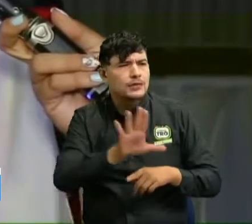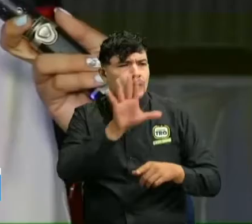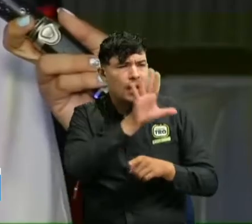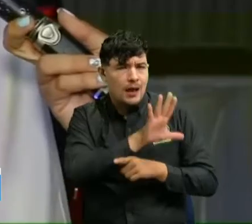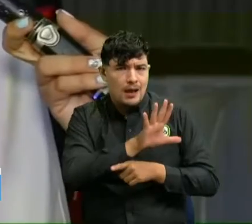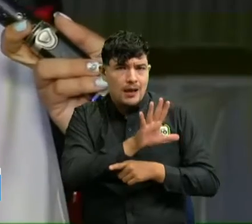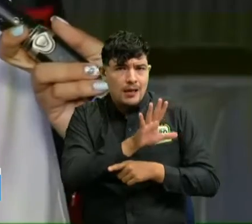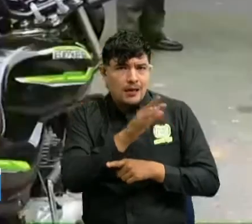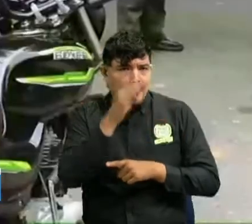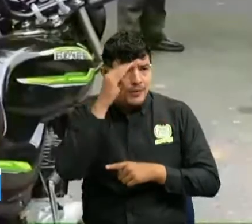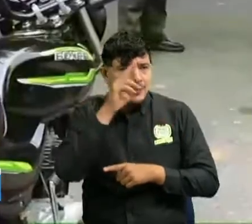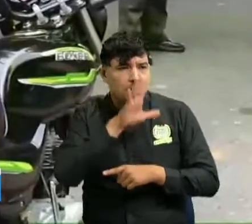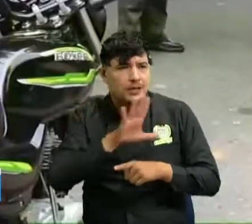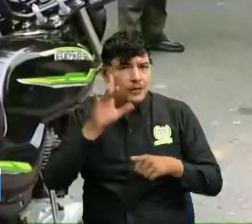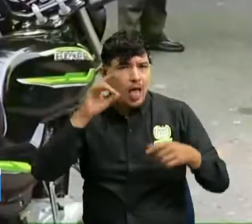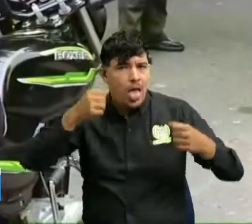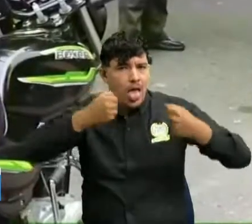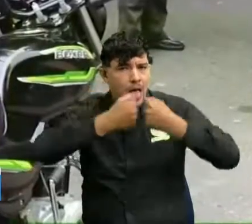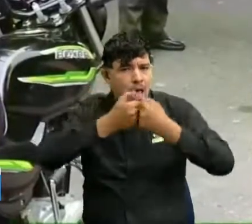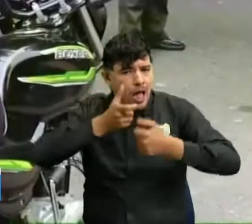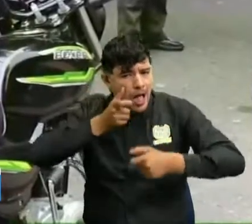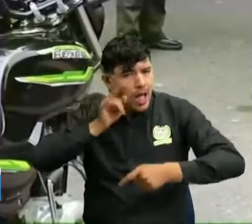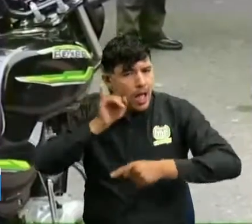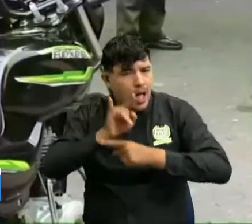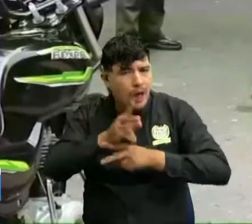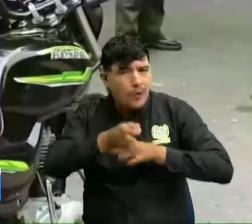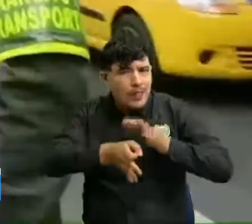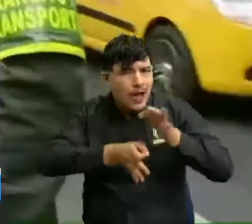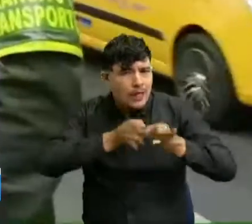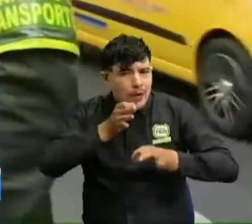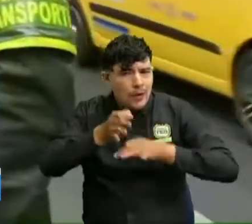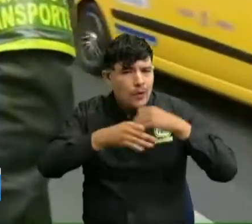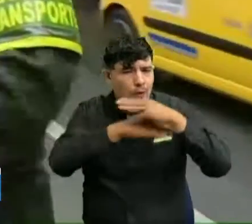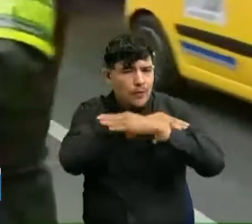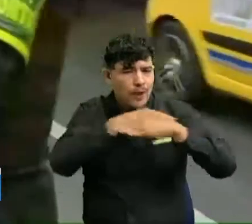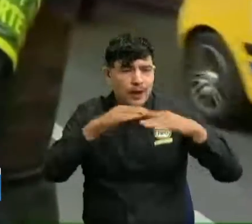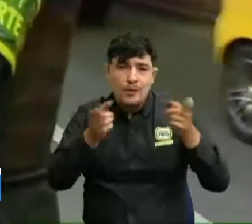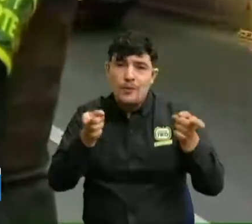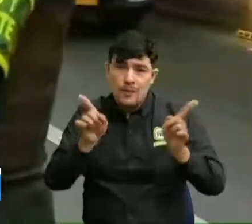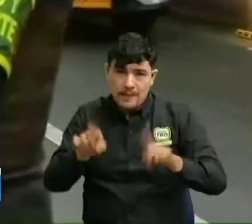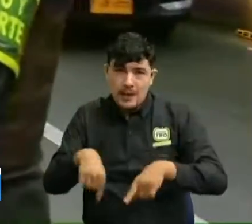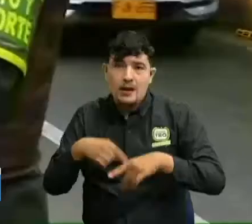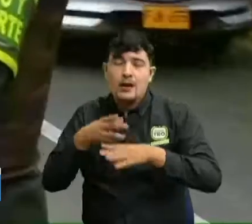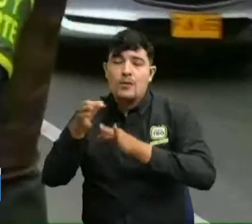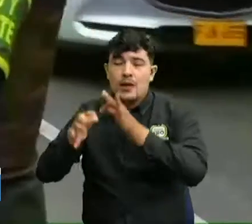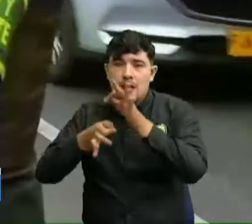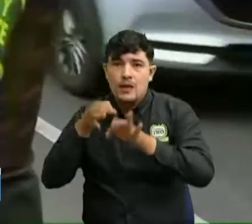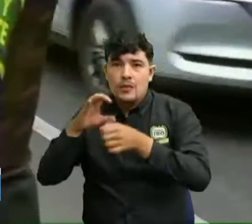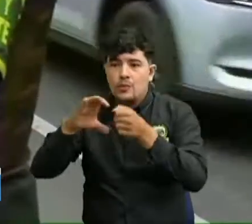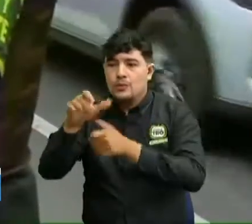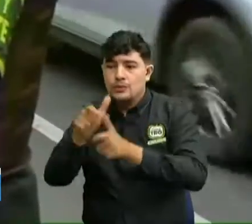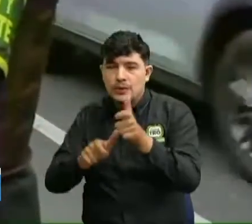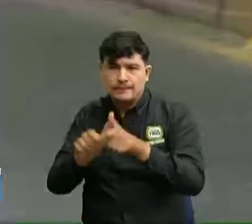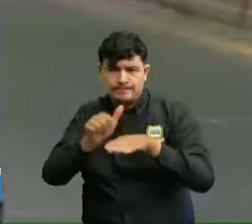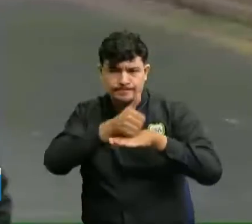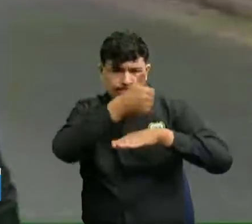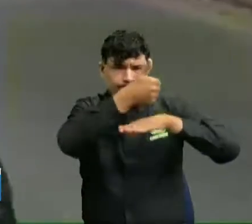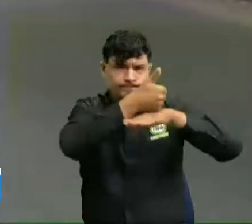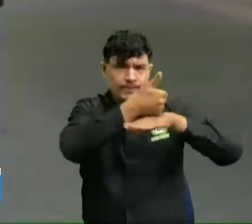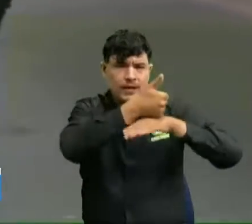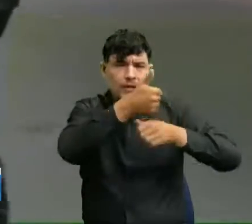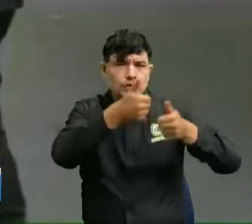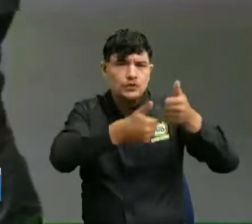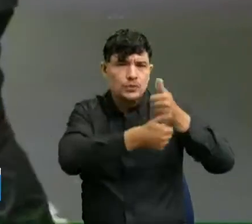convenio ofrece seguridad vial, sino también en la seguridad ciudadana. El subcomandante de policía a nivel nacional